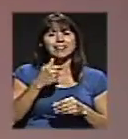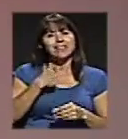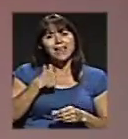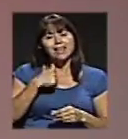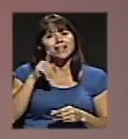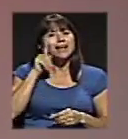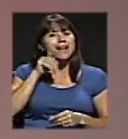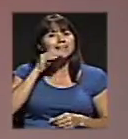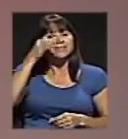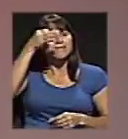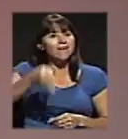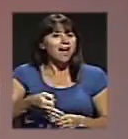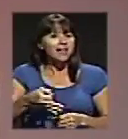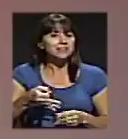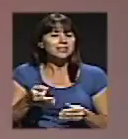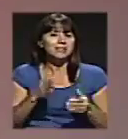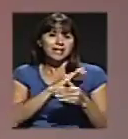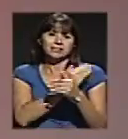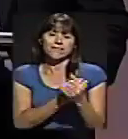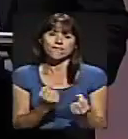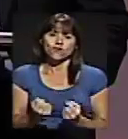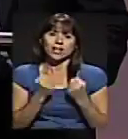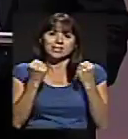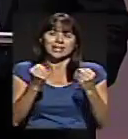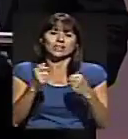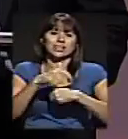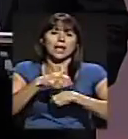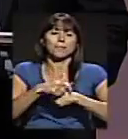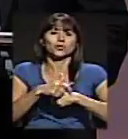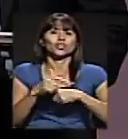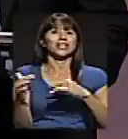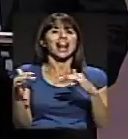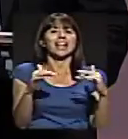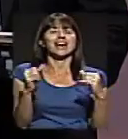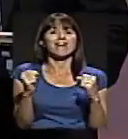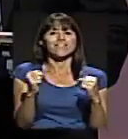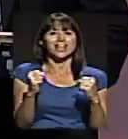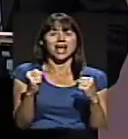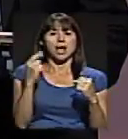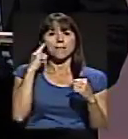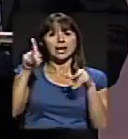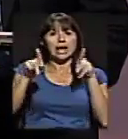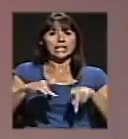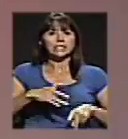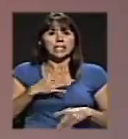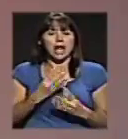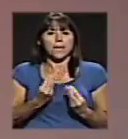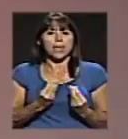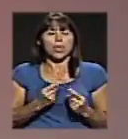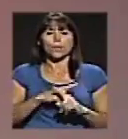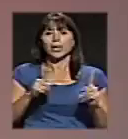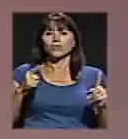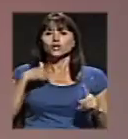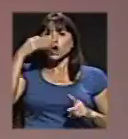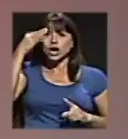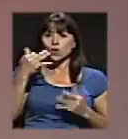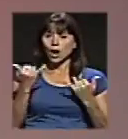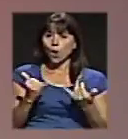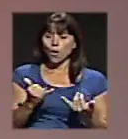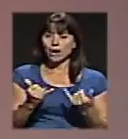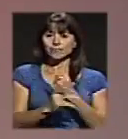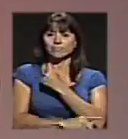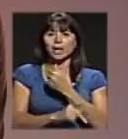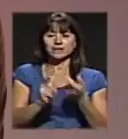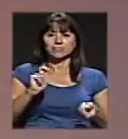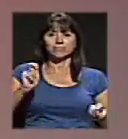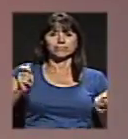que se alimentaron en los tiempos de la Guerra Fría, que le metían miedo a la gente. Pero yo creo que el país ha ido cambiando. Hoy, en